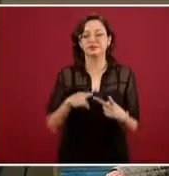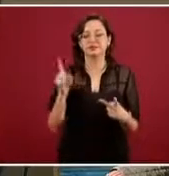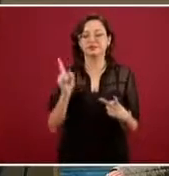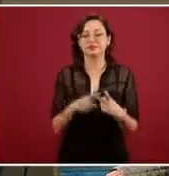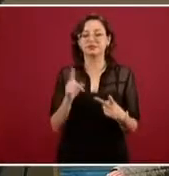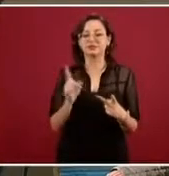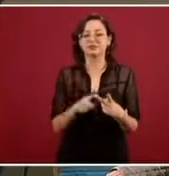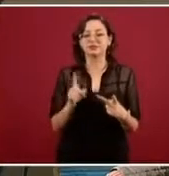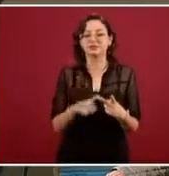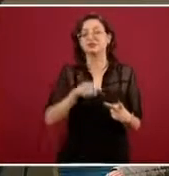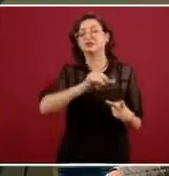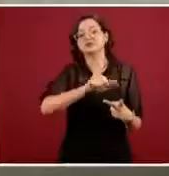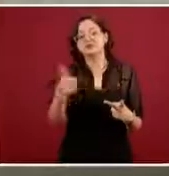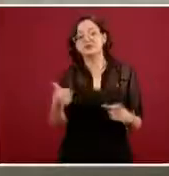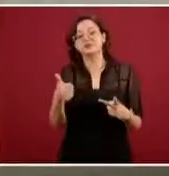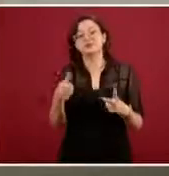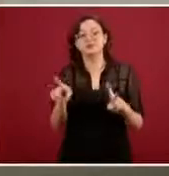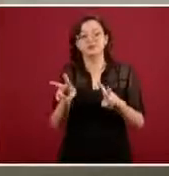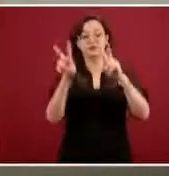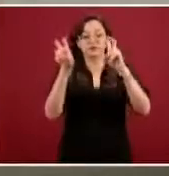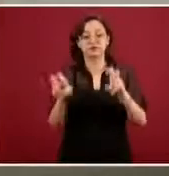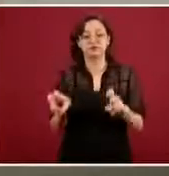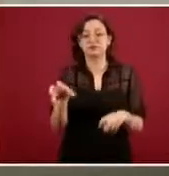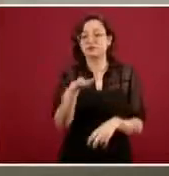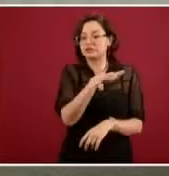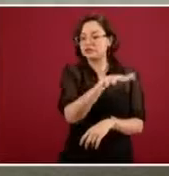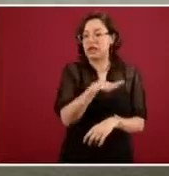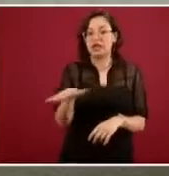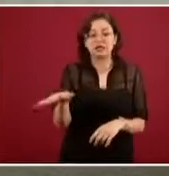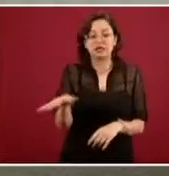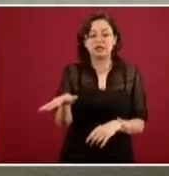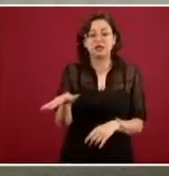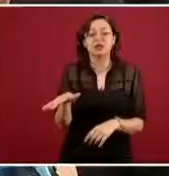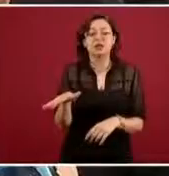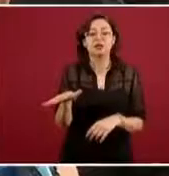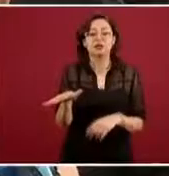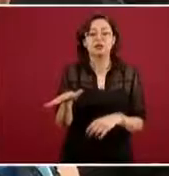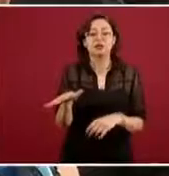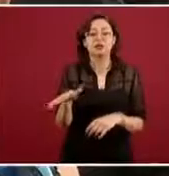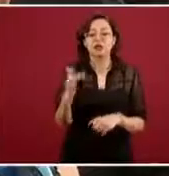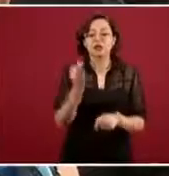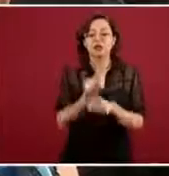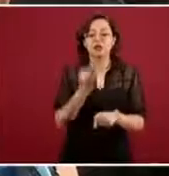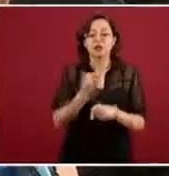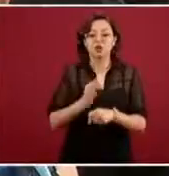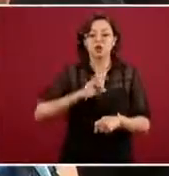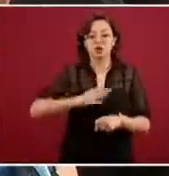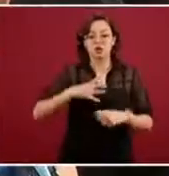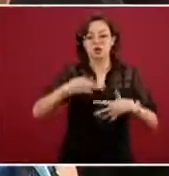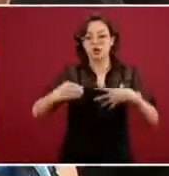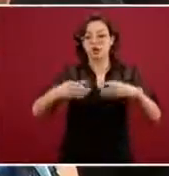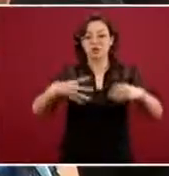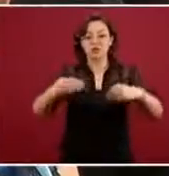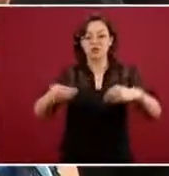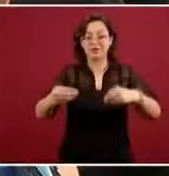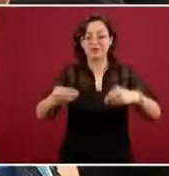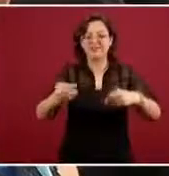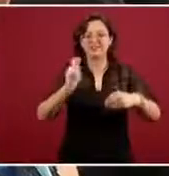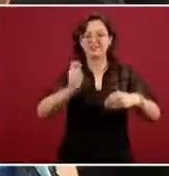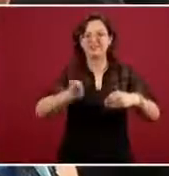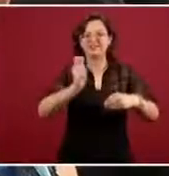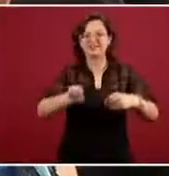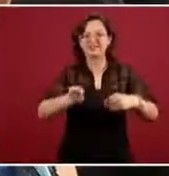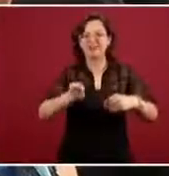no es relacionado con esto, es al nivel general. En esta pandemia de fake news que